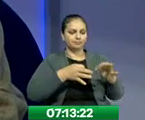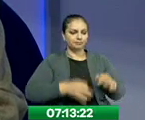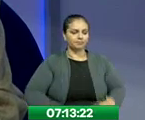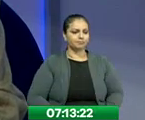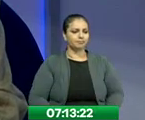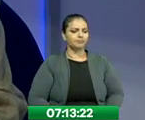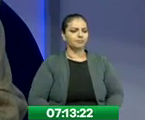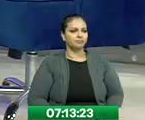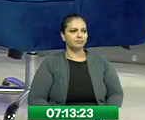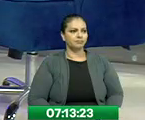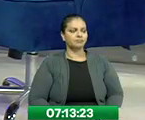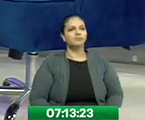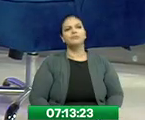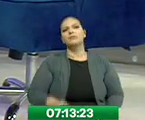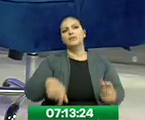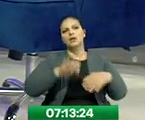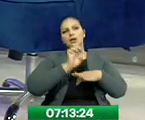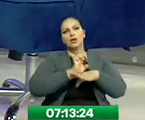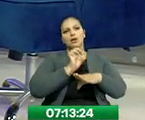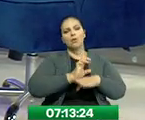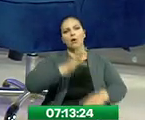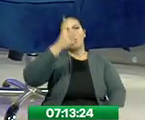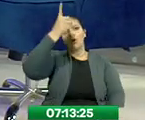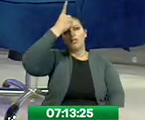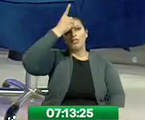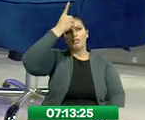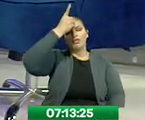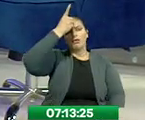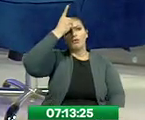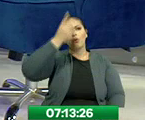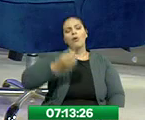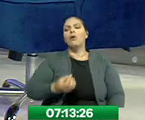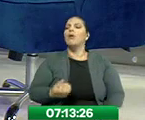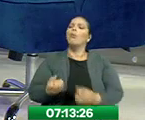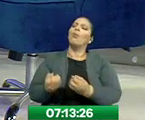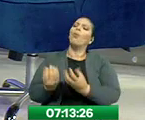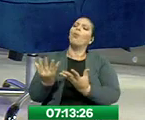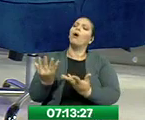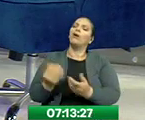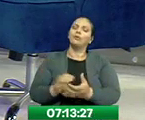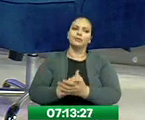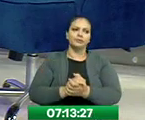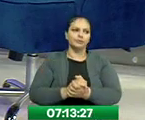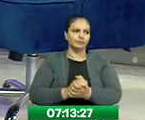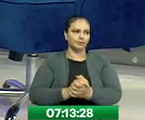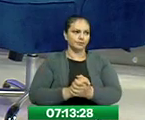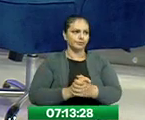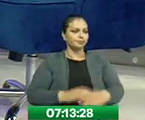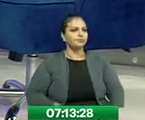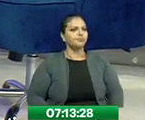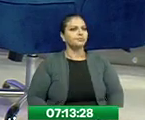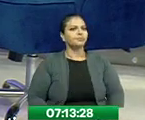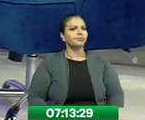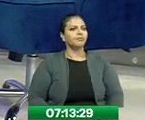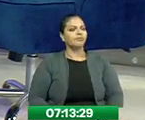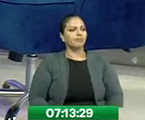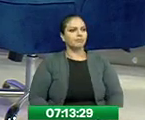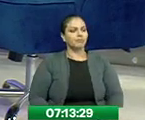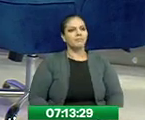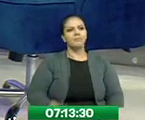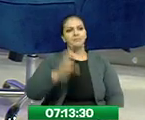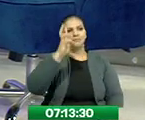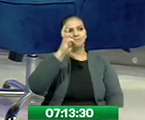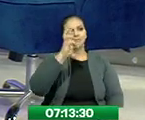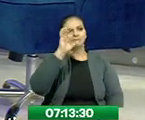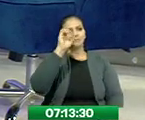cuánto sumaría toda la deuda externa? Lo que se clasifica como deuda estaría con esto de aquí alrededor de los 60.000